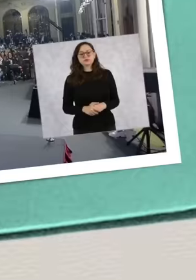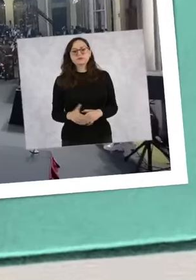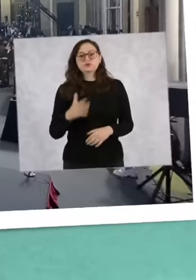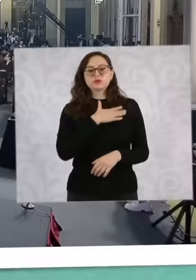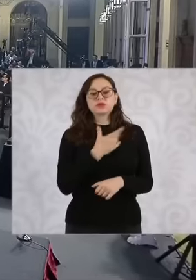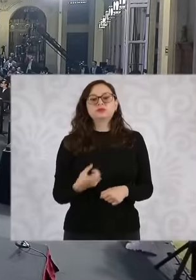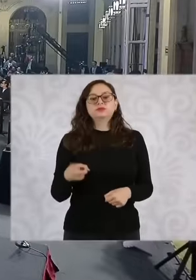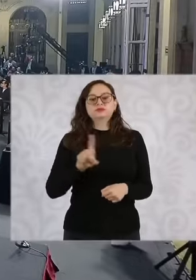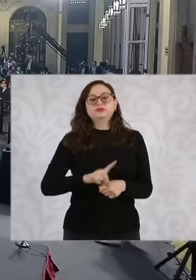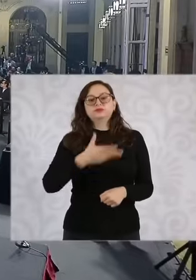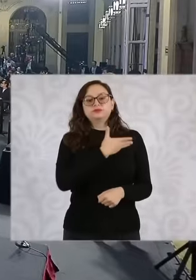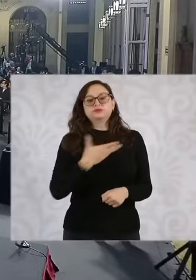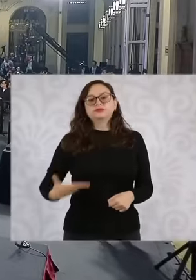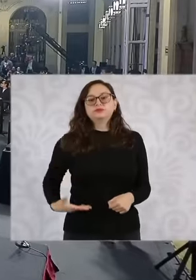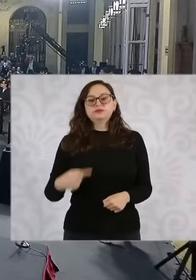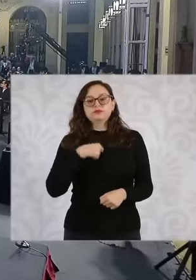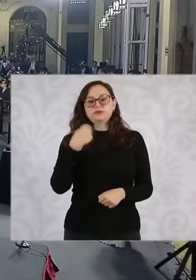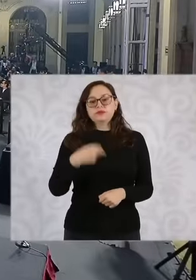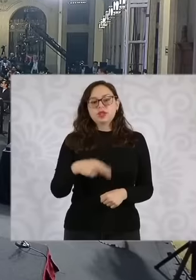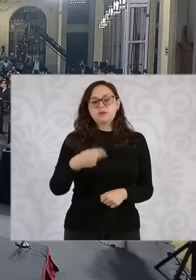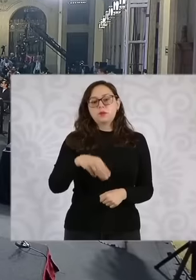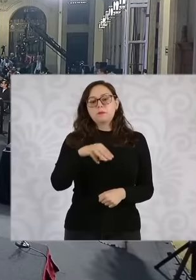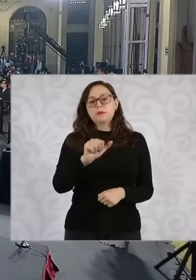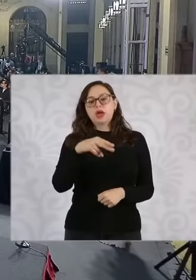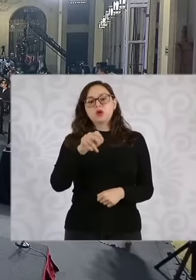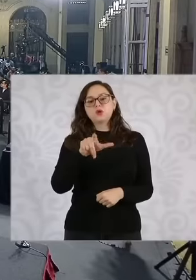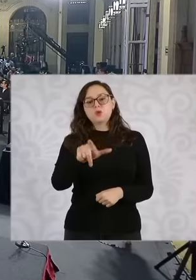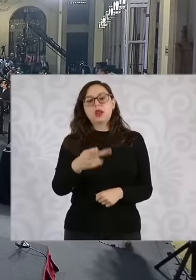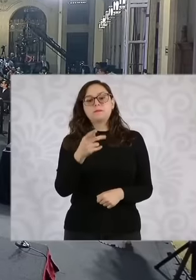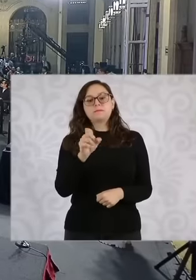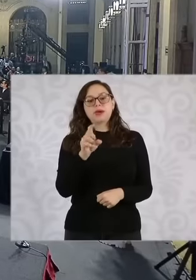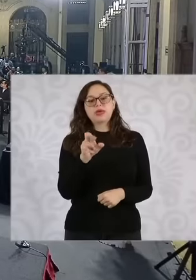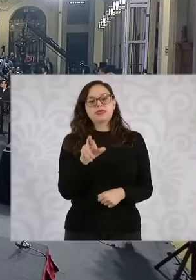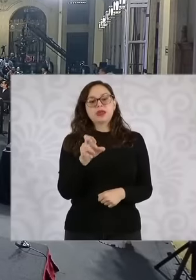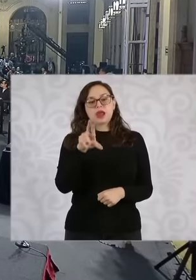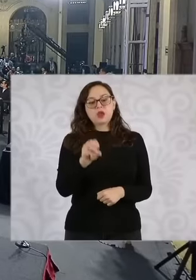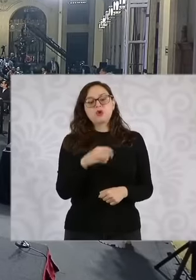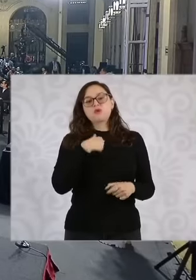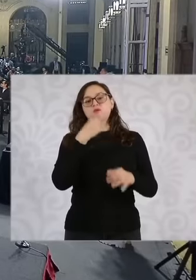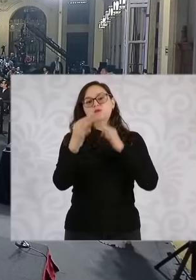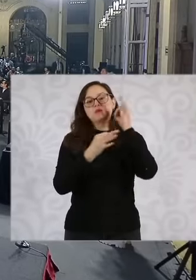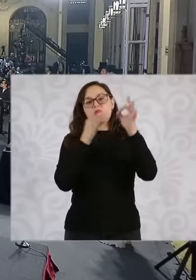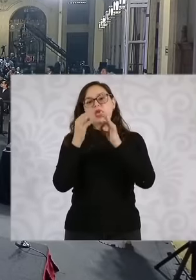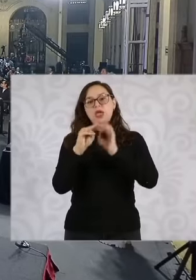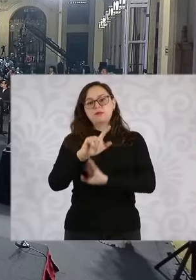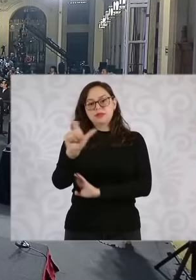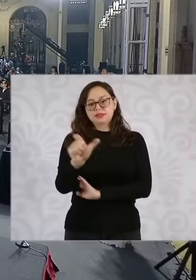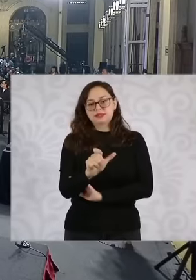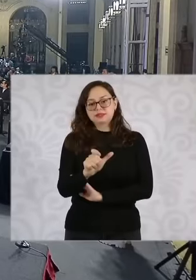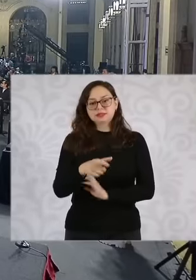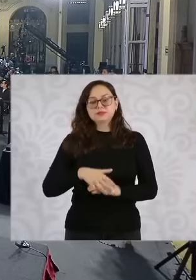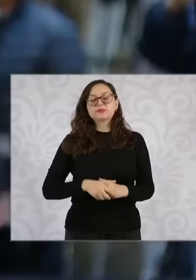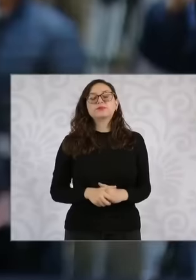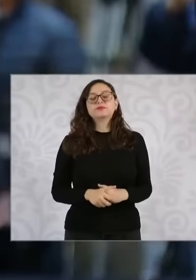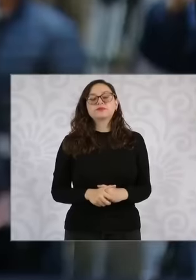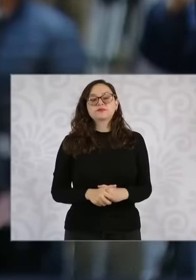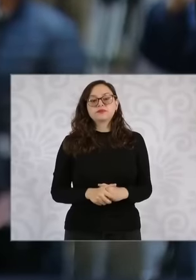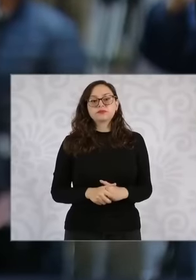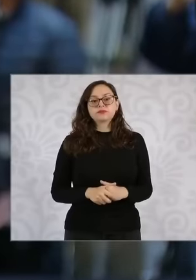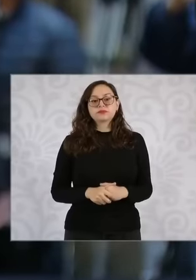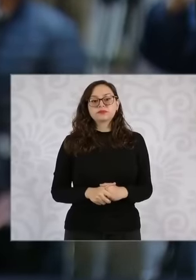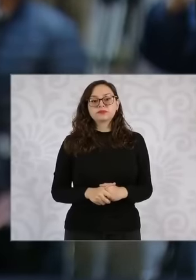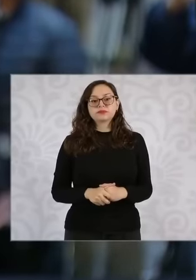Buen día, presidenta. Manuel Pedrero, de los Reporteros MX. Preguntarle, mi primera pregunta, ¿qué opinión le